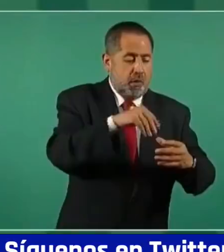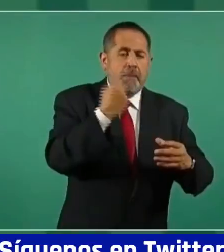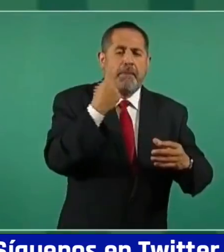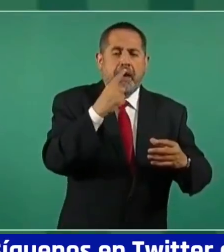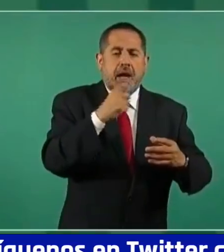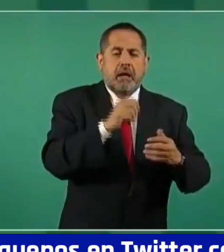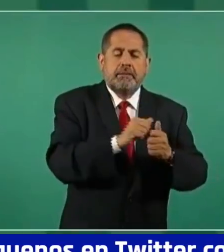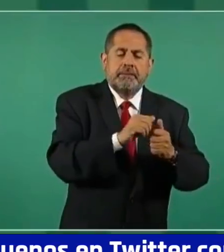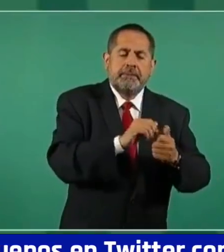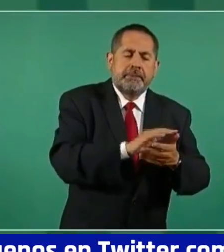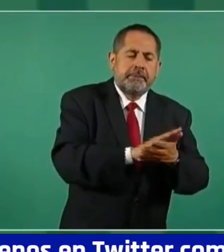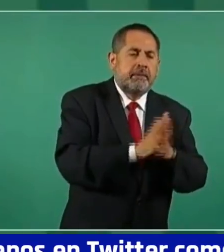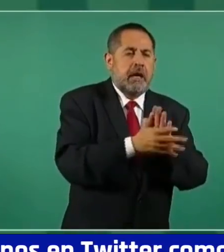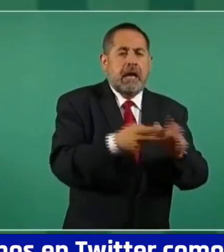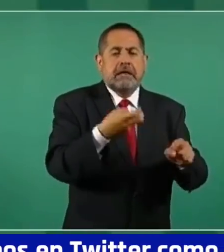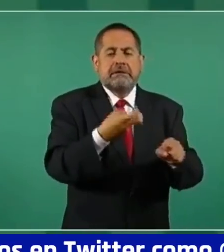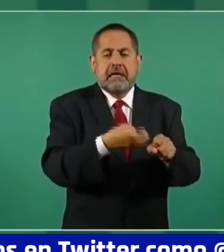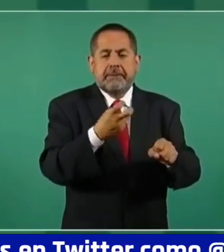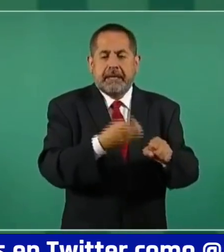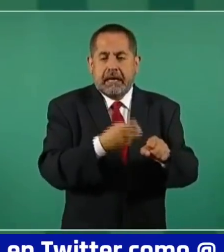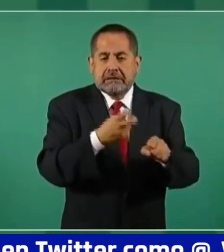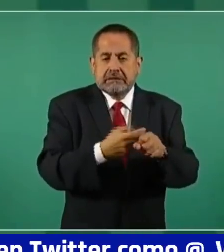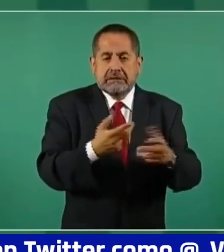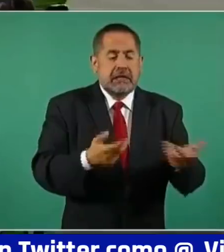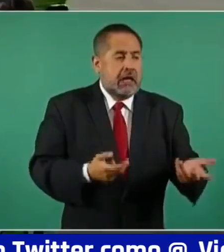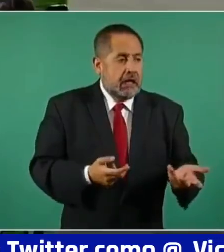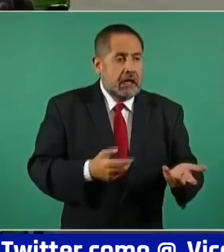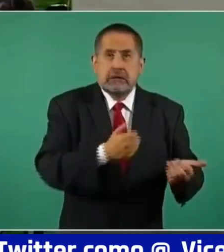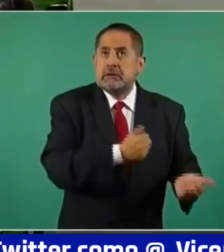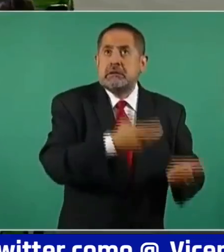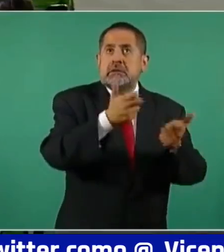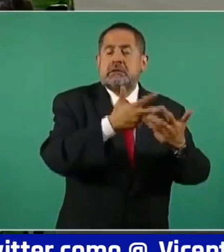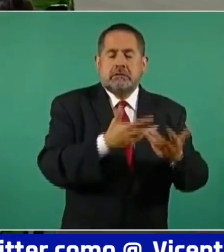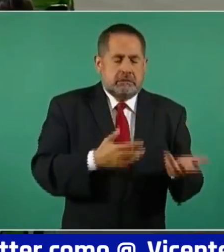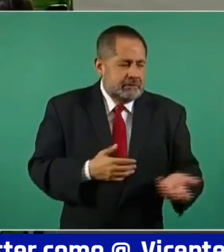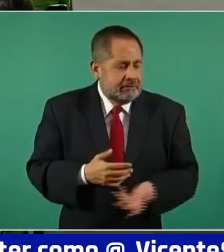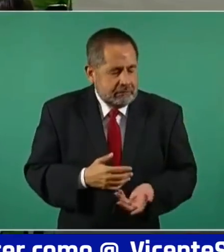cerveza Y refrescos. y exportar